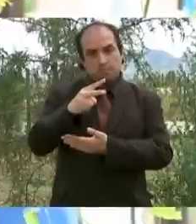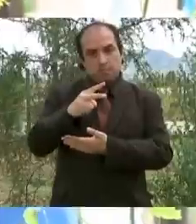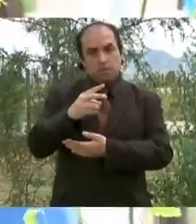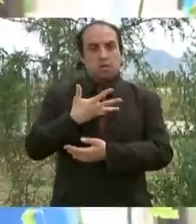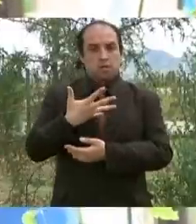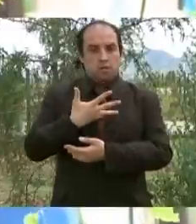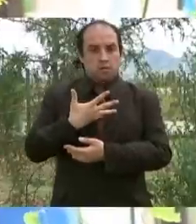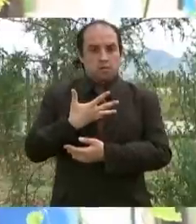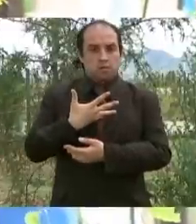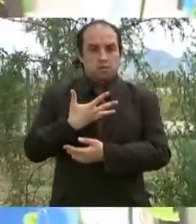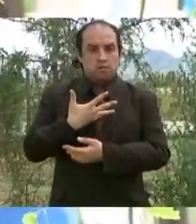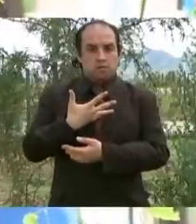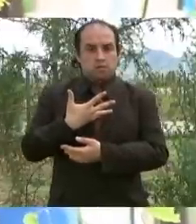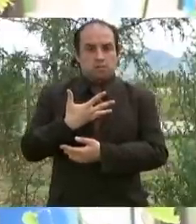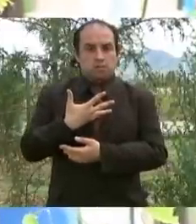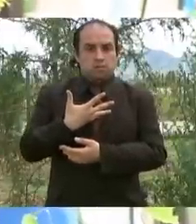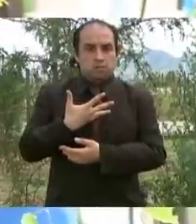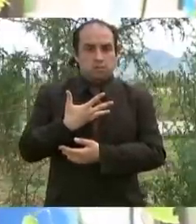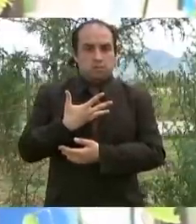Tenemos una